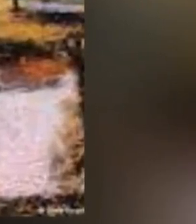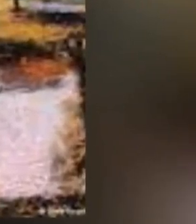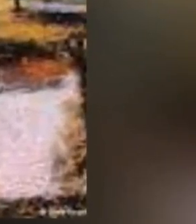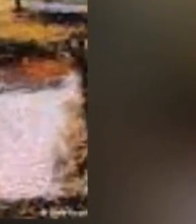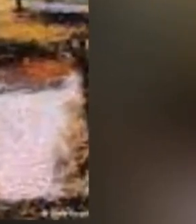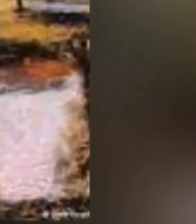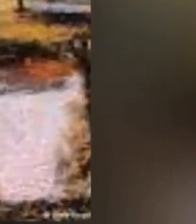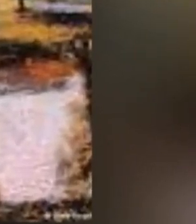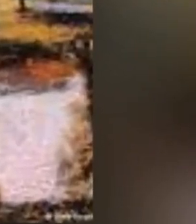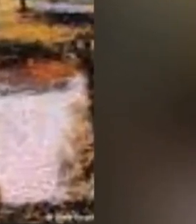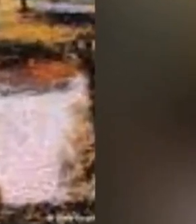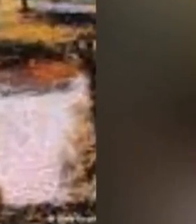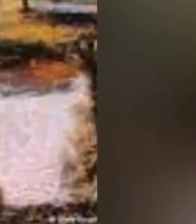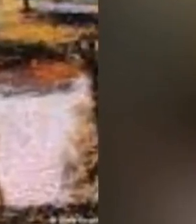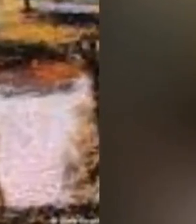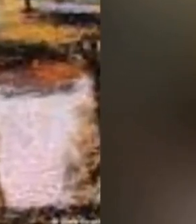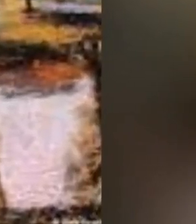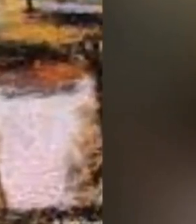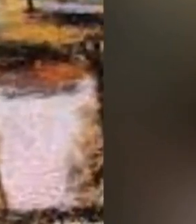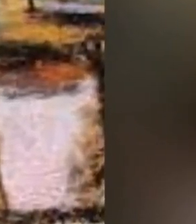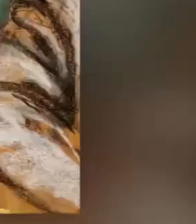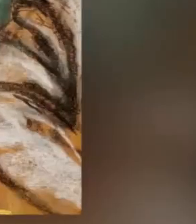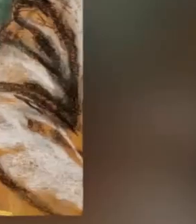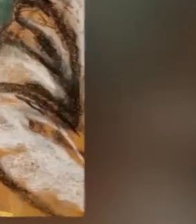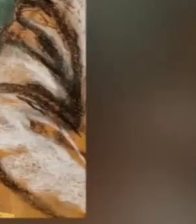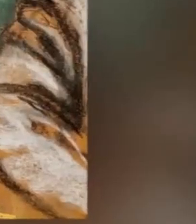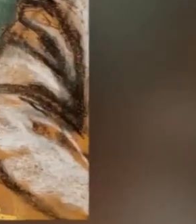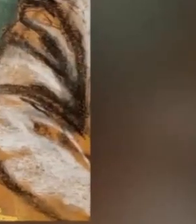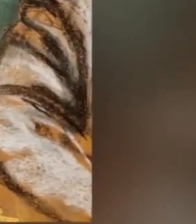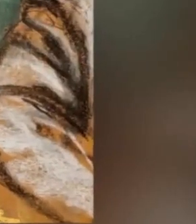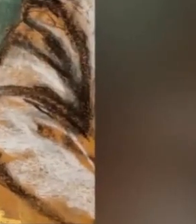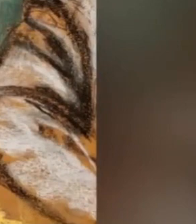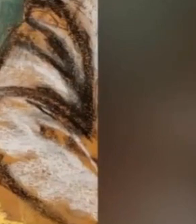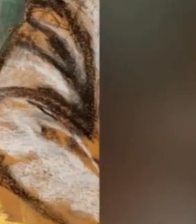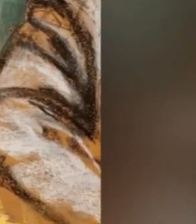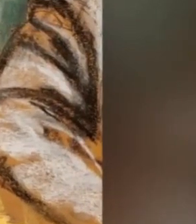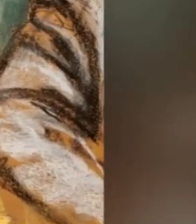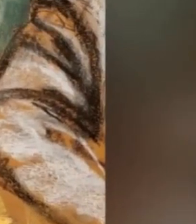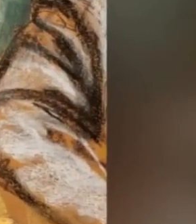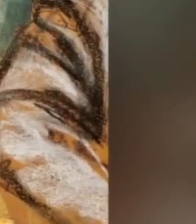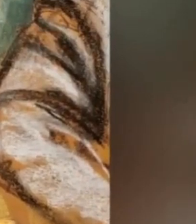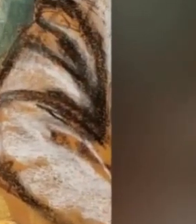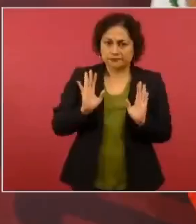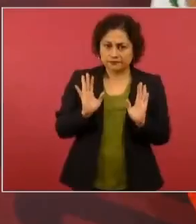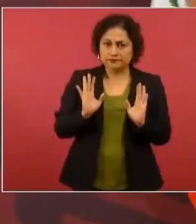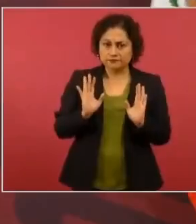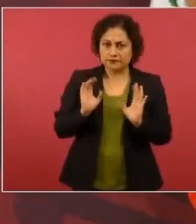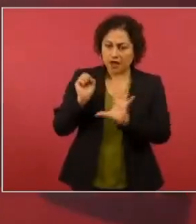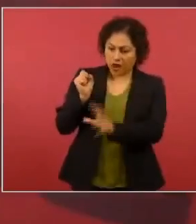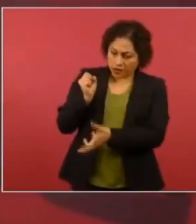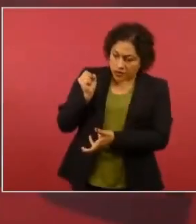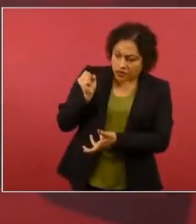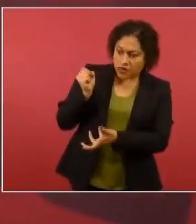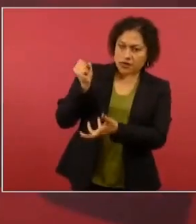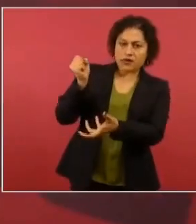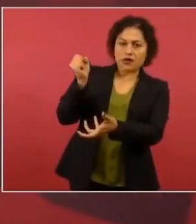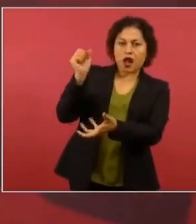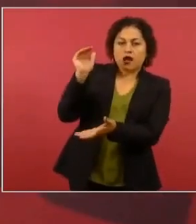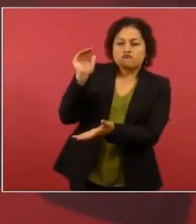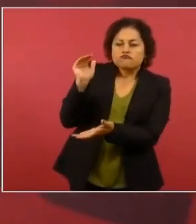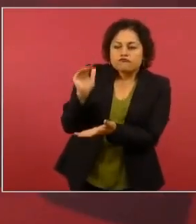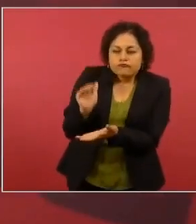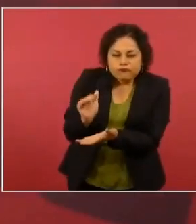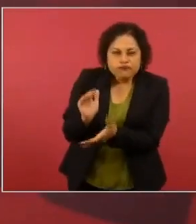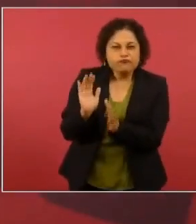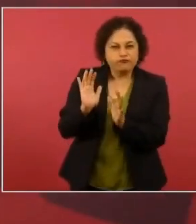justicia desde la mañanera, lo cual me parece hasta riesgoso y hasta intromiso con la justicia